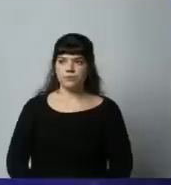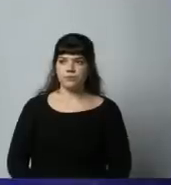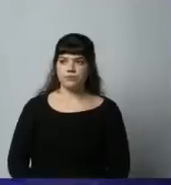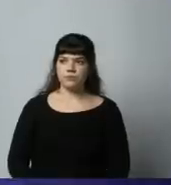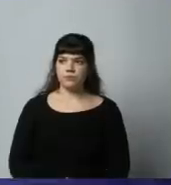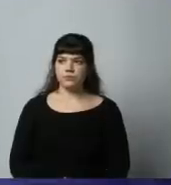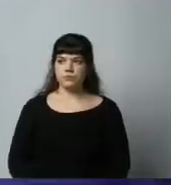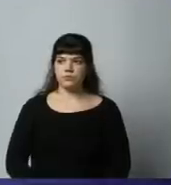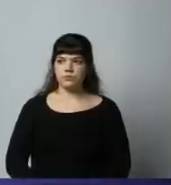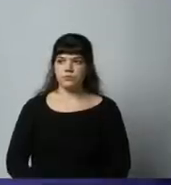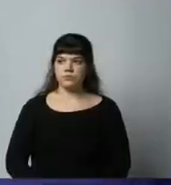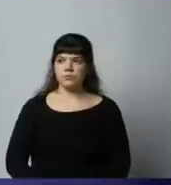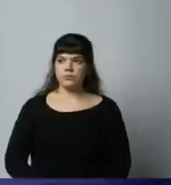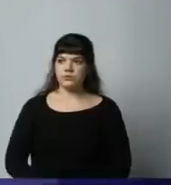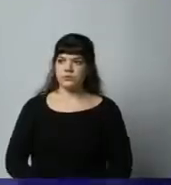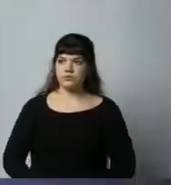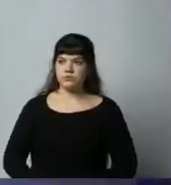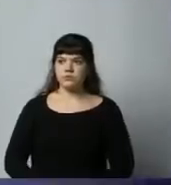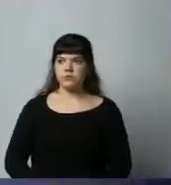defensa